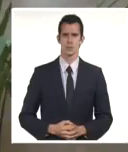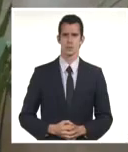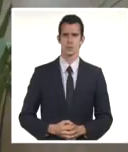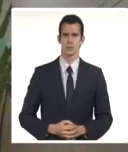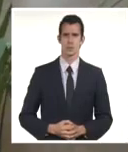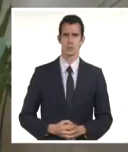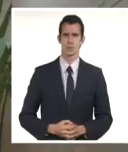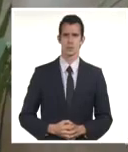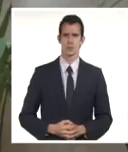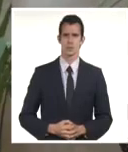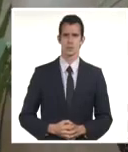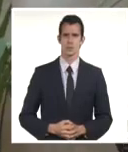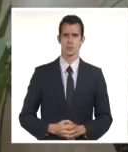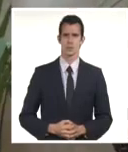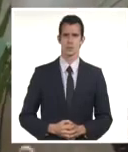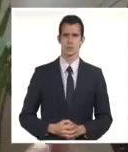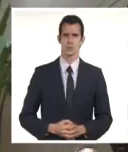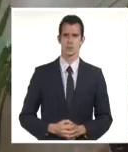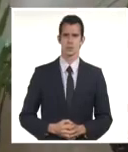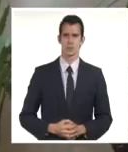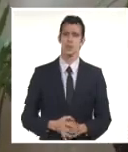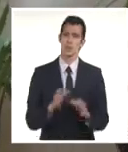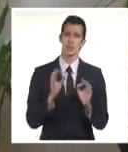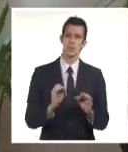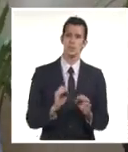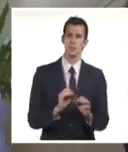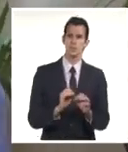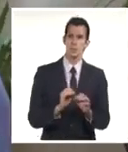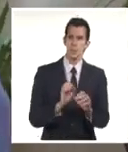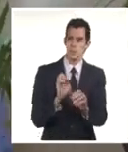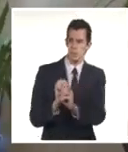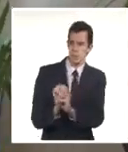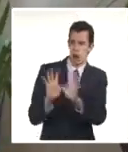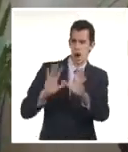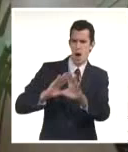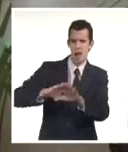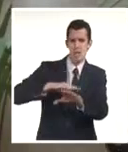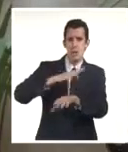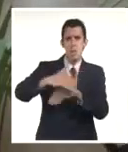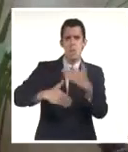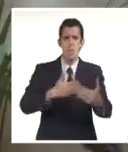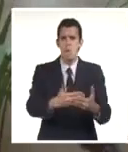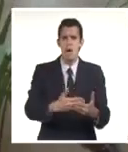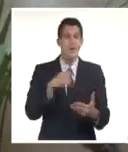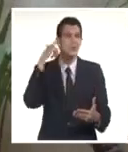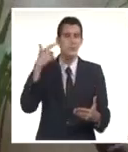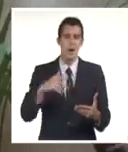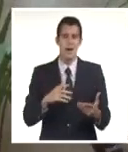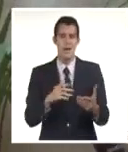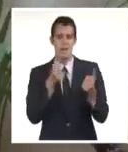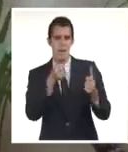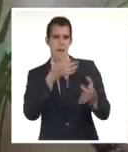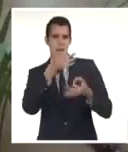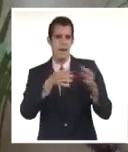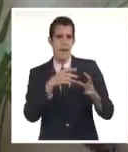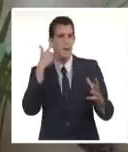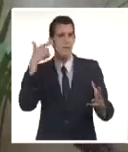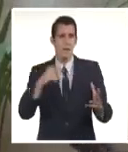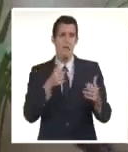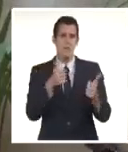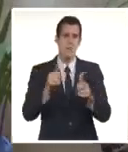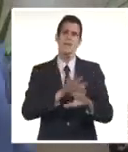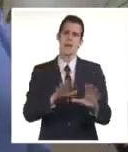habría que explicar, no habría sentido de por dónde las cosas se estaban desarrollando. Y quiero